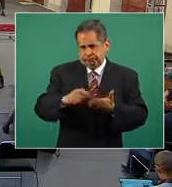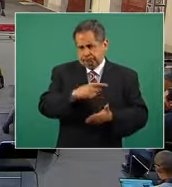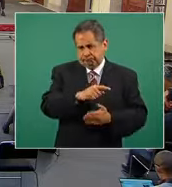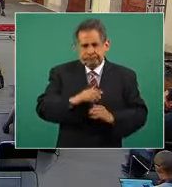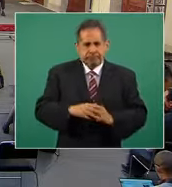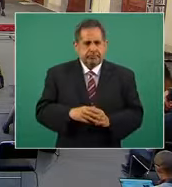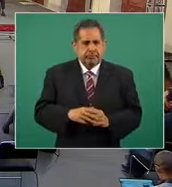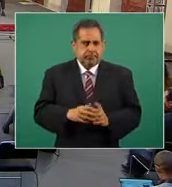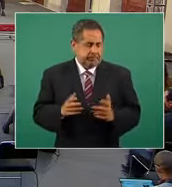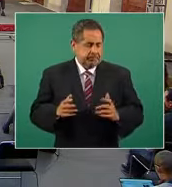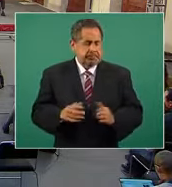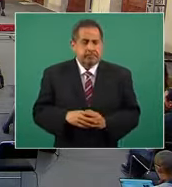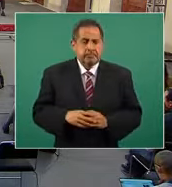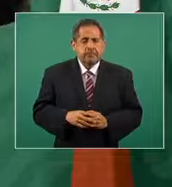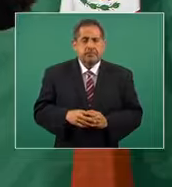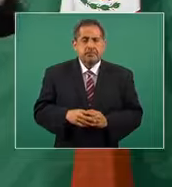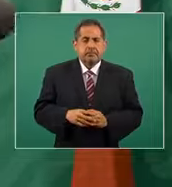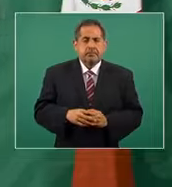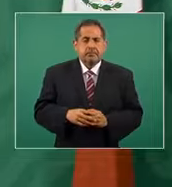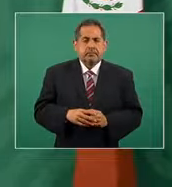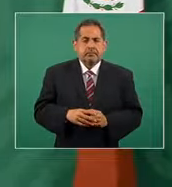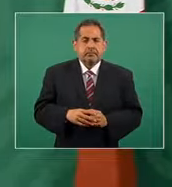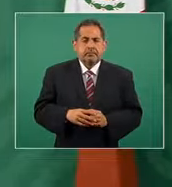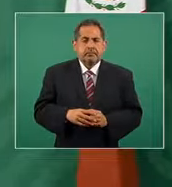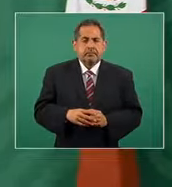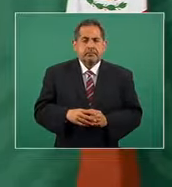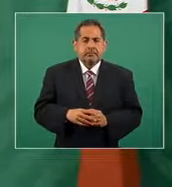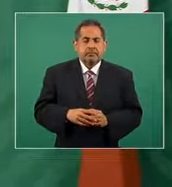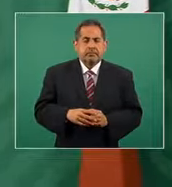porque no todos, ¿no?, los